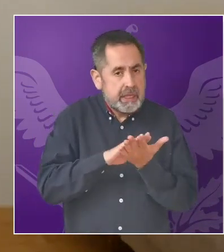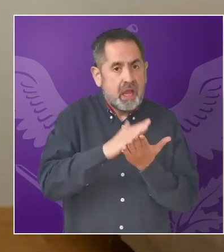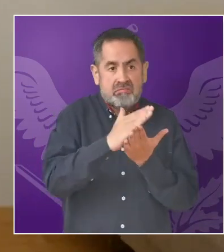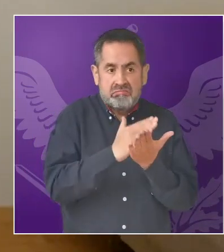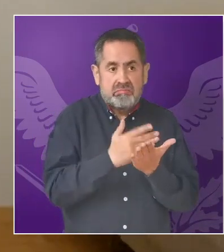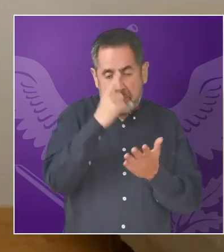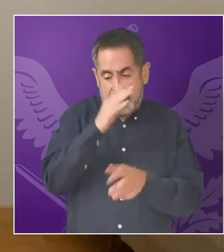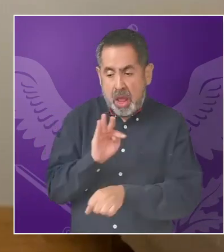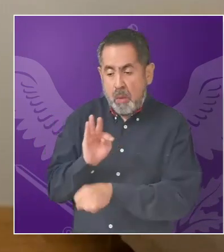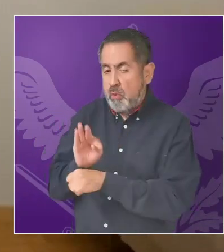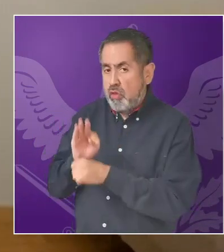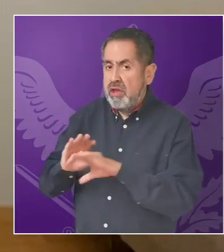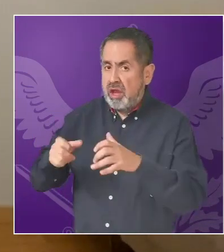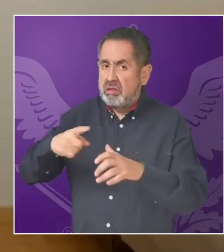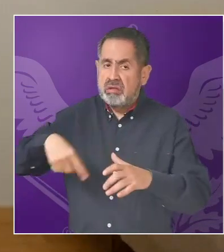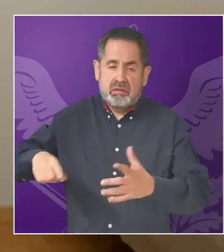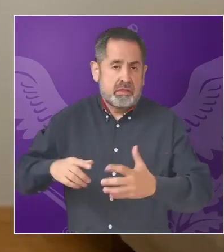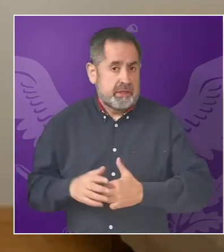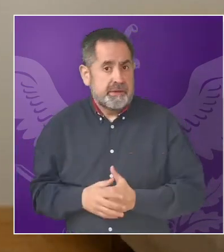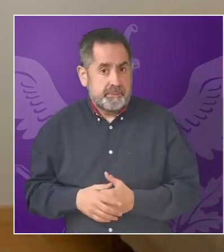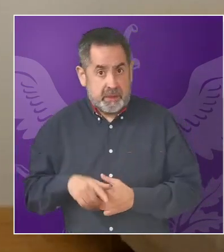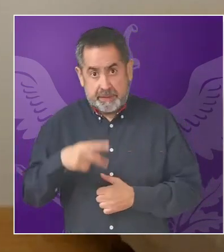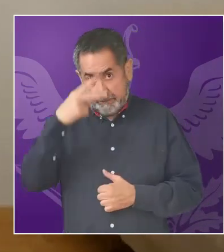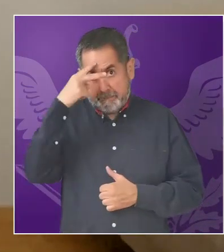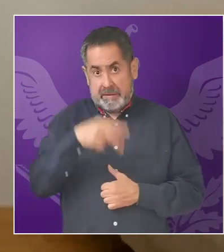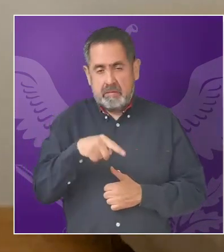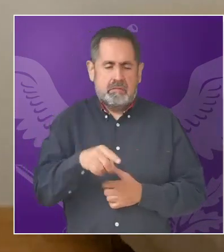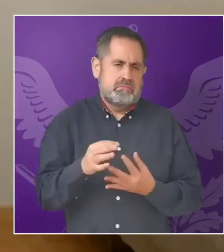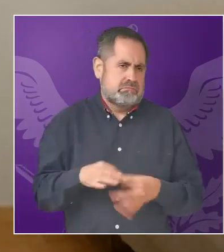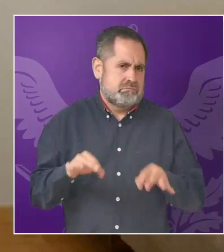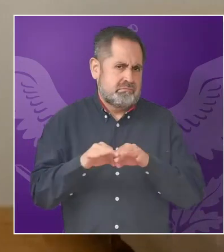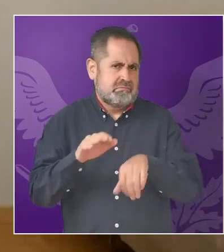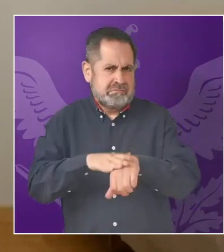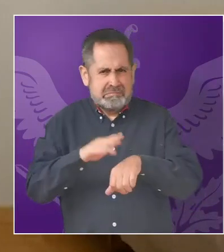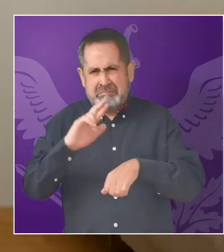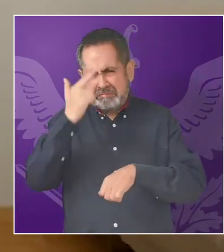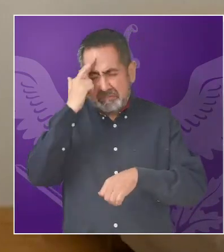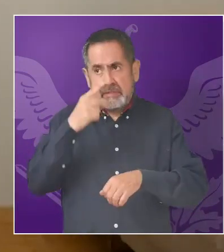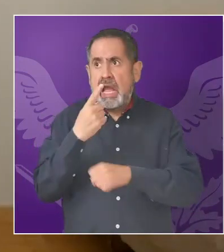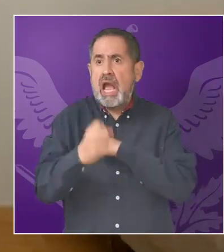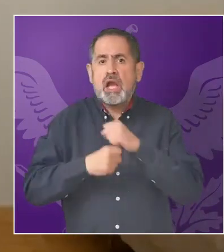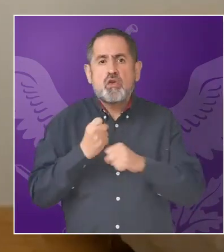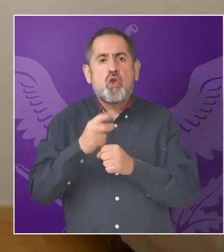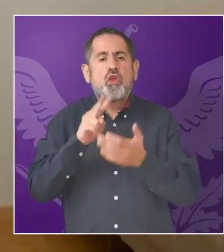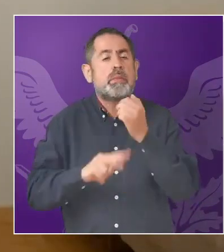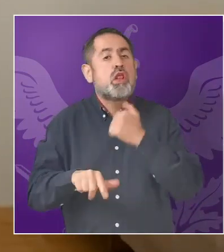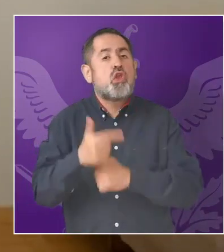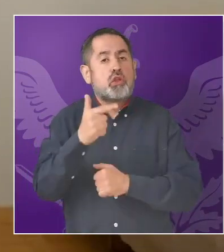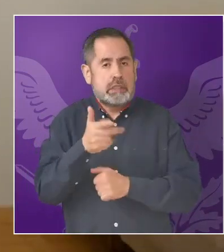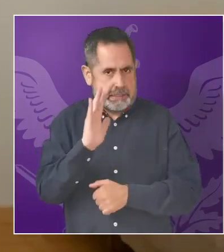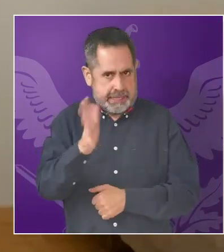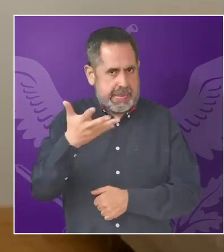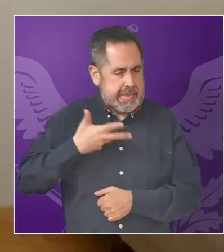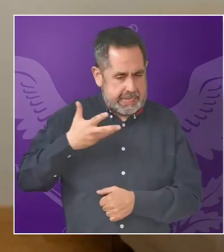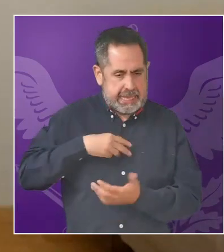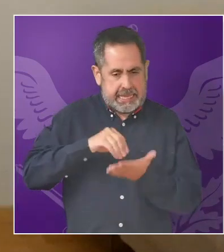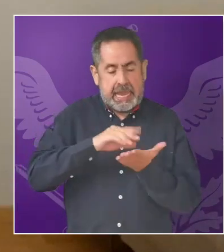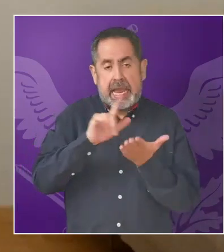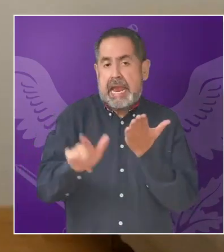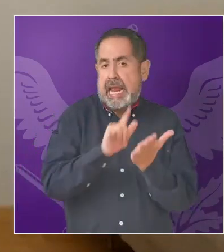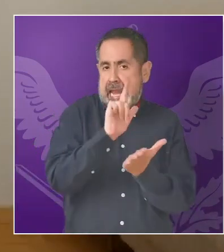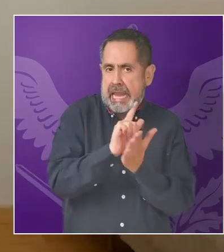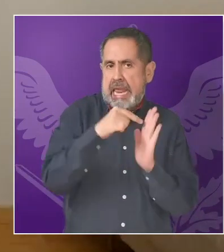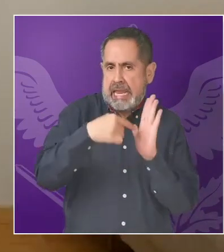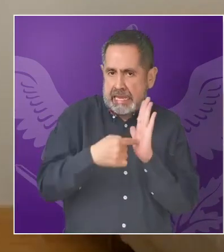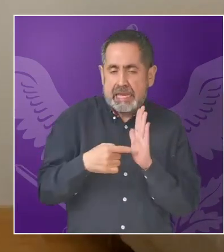establecimiento de políticas integrales de protección. En el caso de México es importante reconocer que desde el año 2012 se